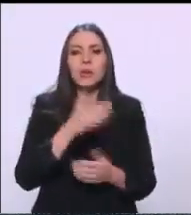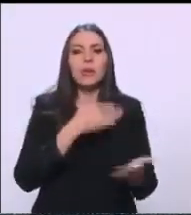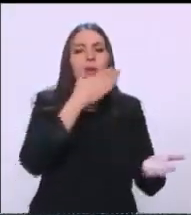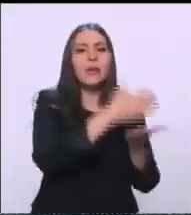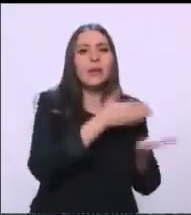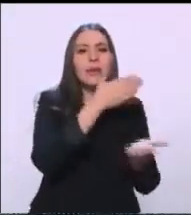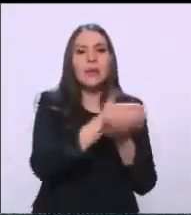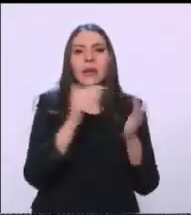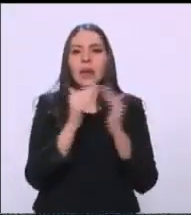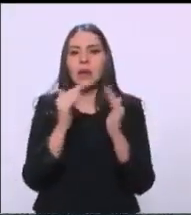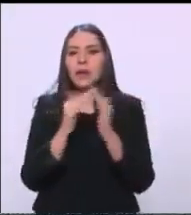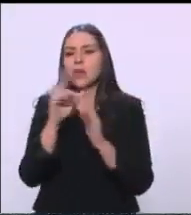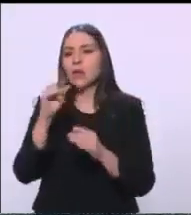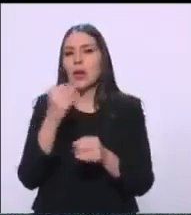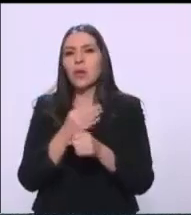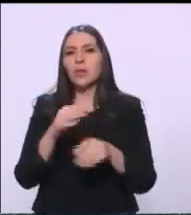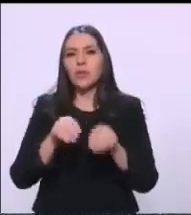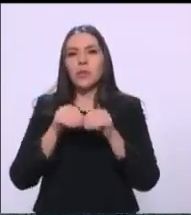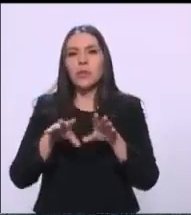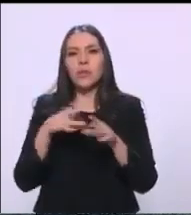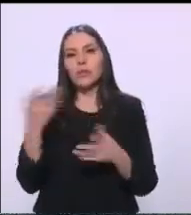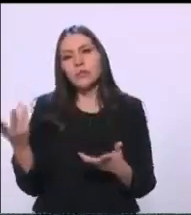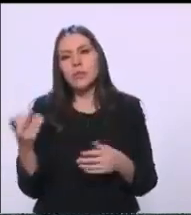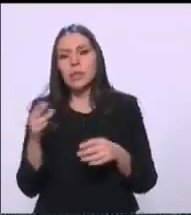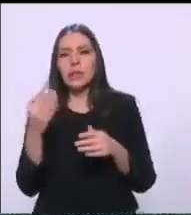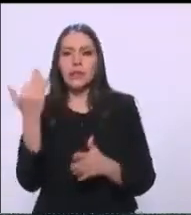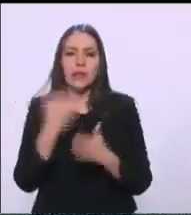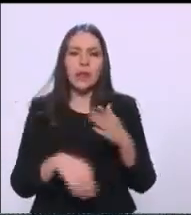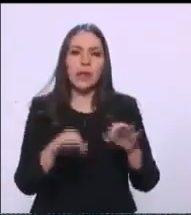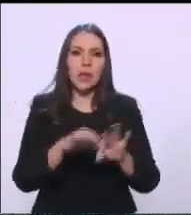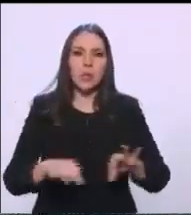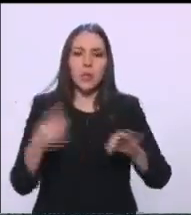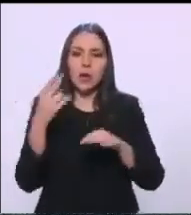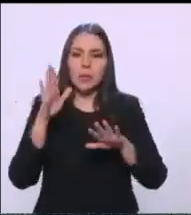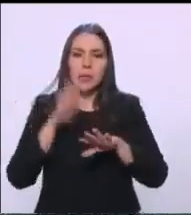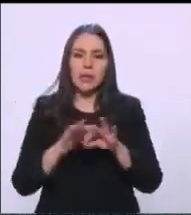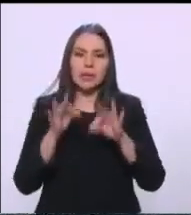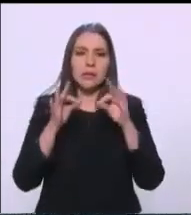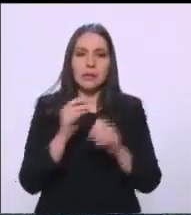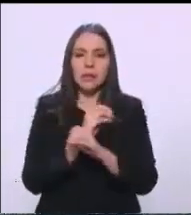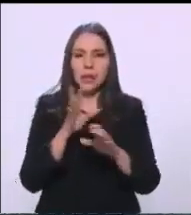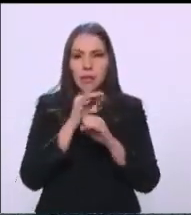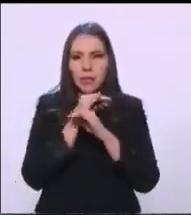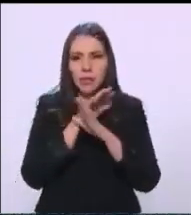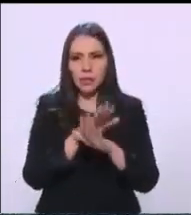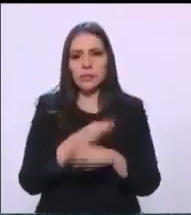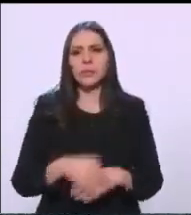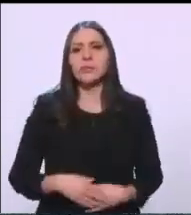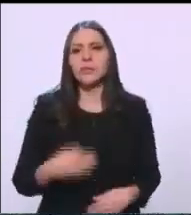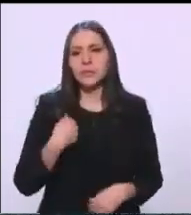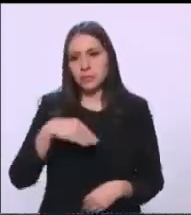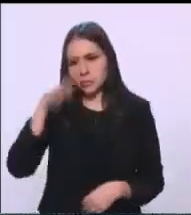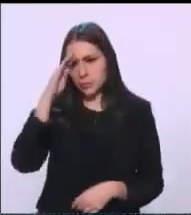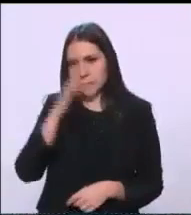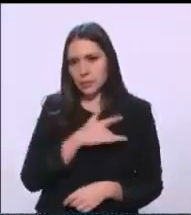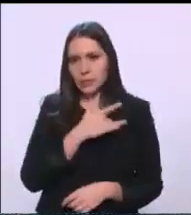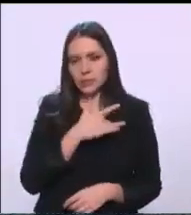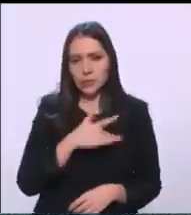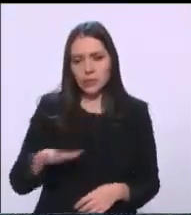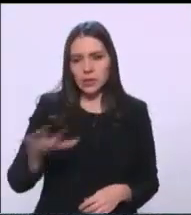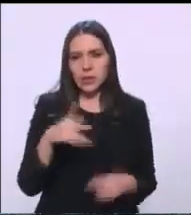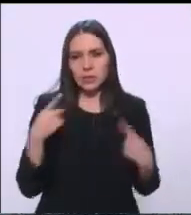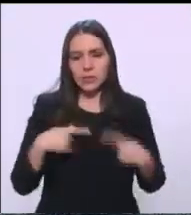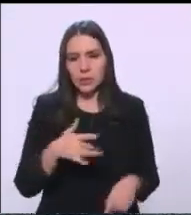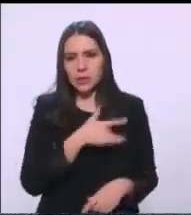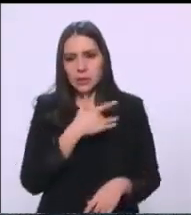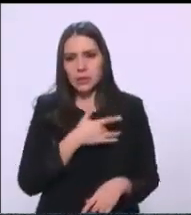sido a vivienda, entonces hay un sesgo que me parece ahí importante. Lo que yo puedo ver es que la percepción de la gente sí es de una política